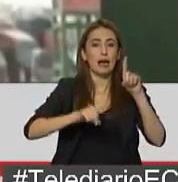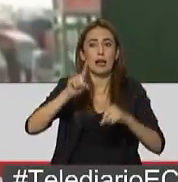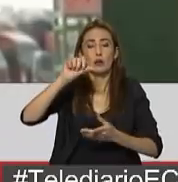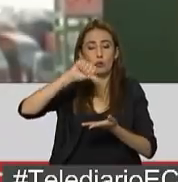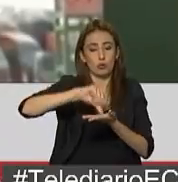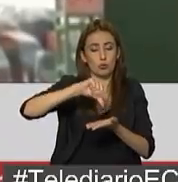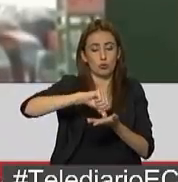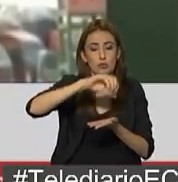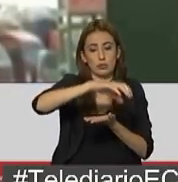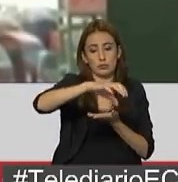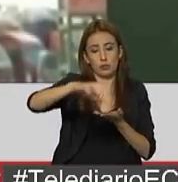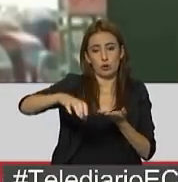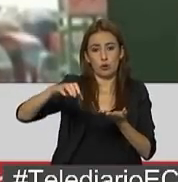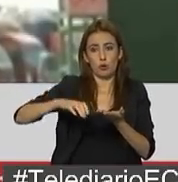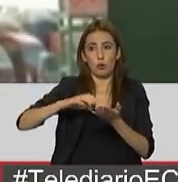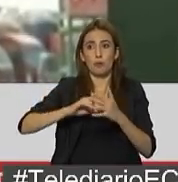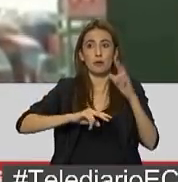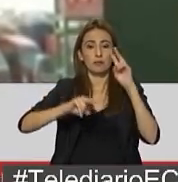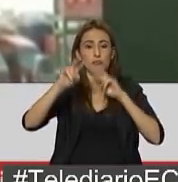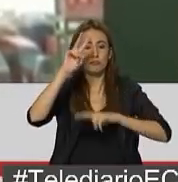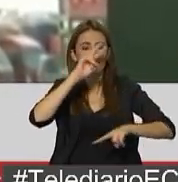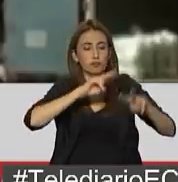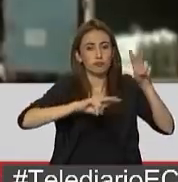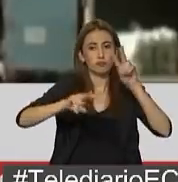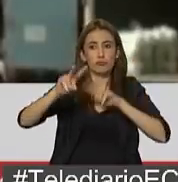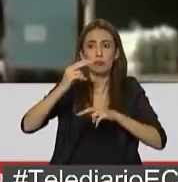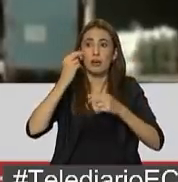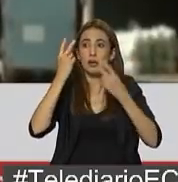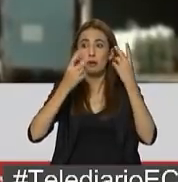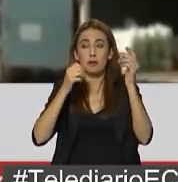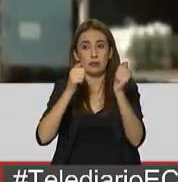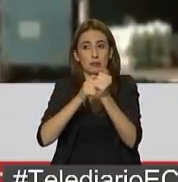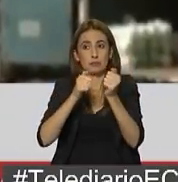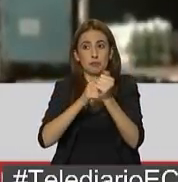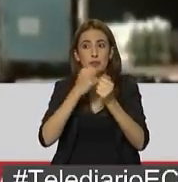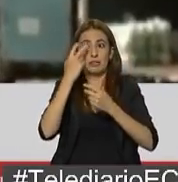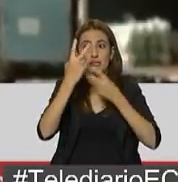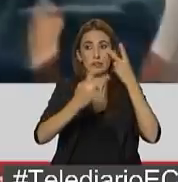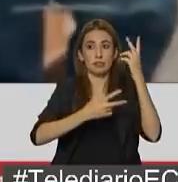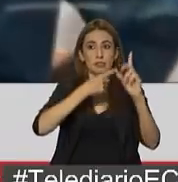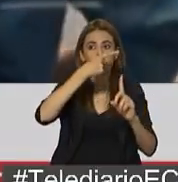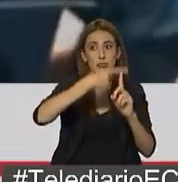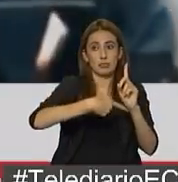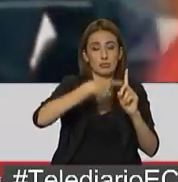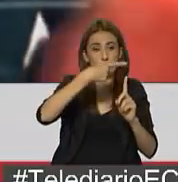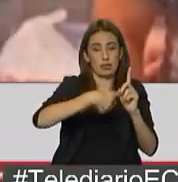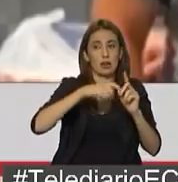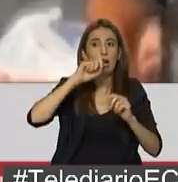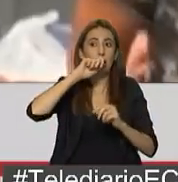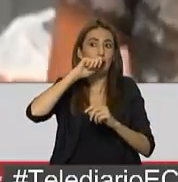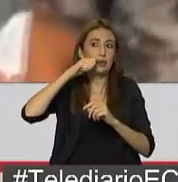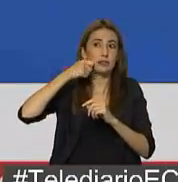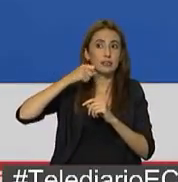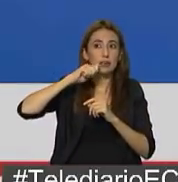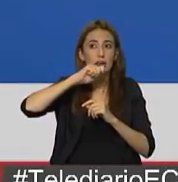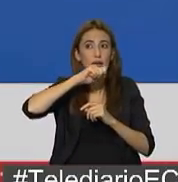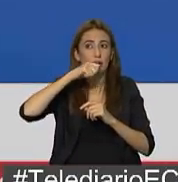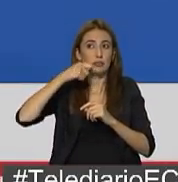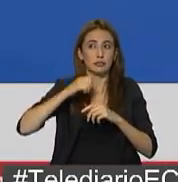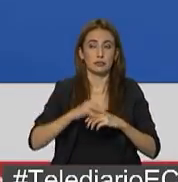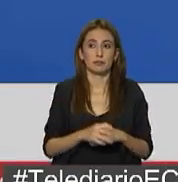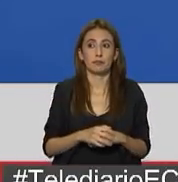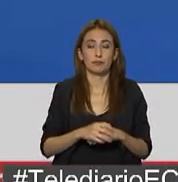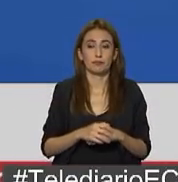Hubei comenzaron a rastrear a los residentes que visitaron el mercado mayorista de carne y vegetales en el suroeste de Beijing.